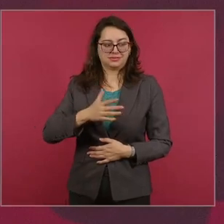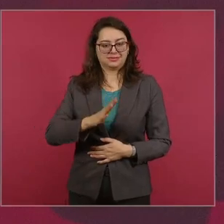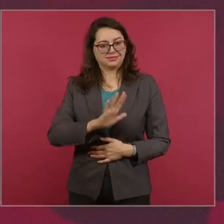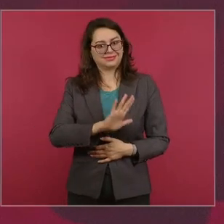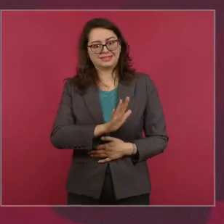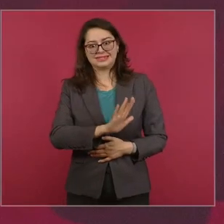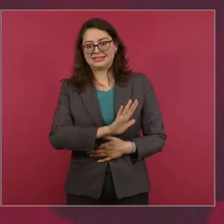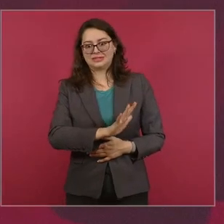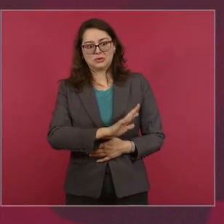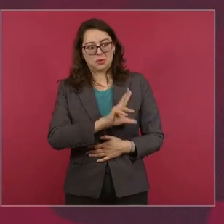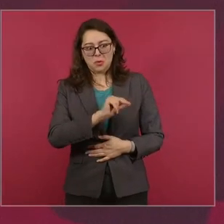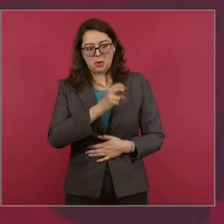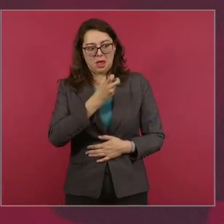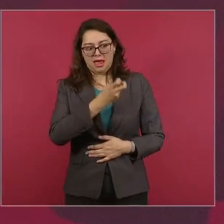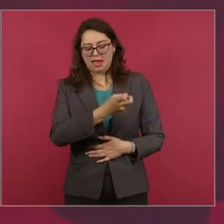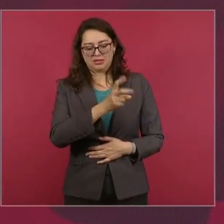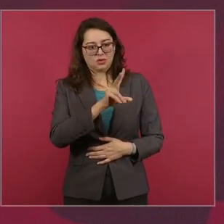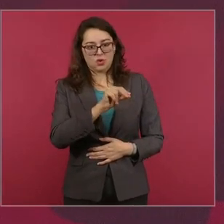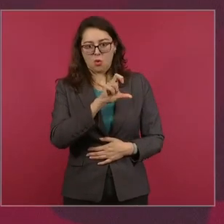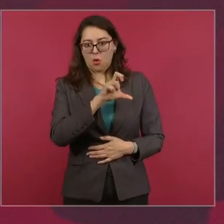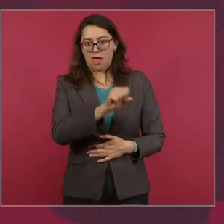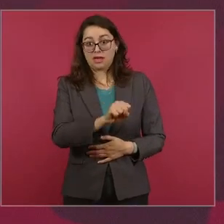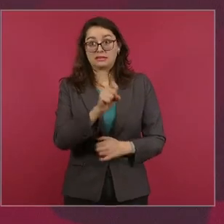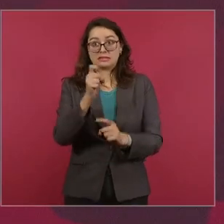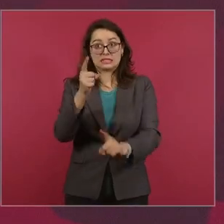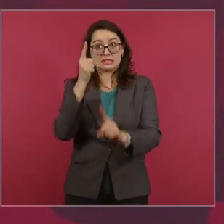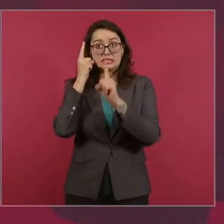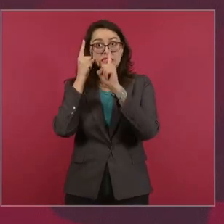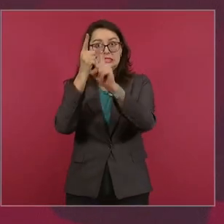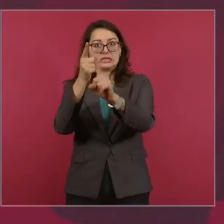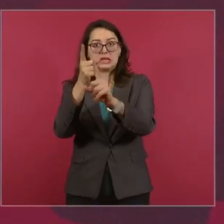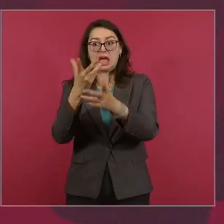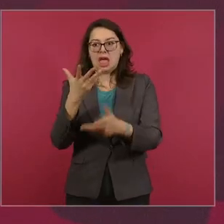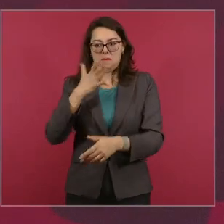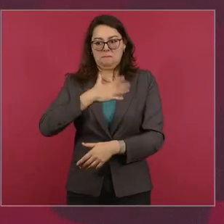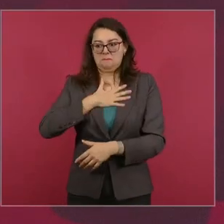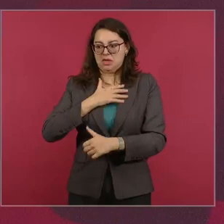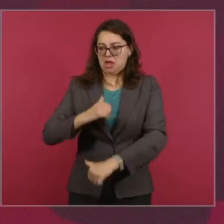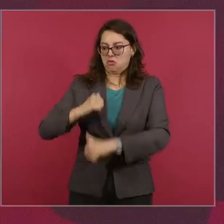se lucha por ideales se lucha por principios no se lucha por cargos